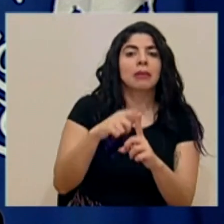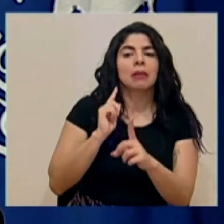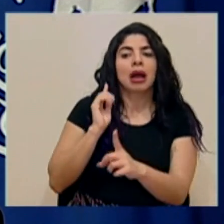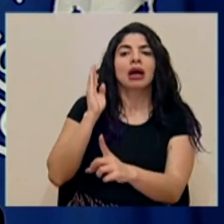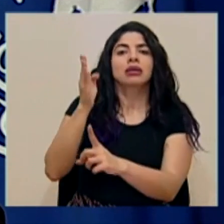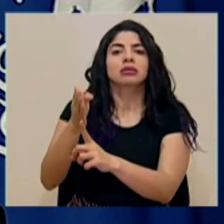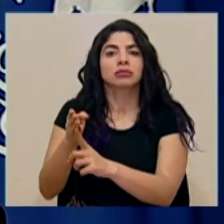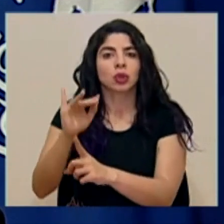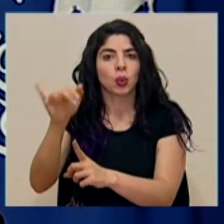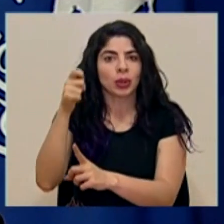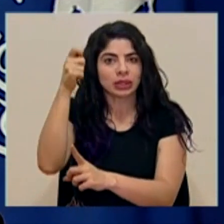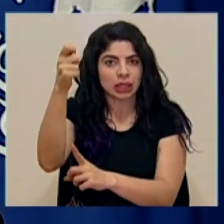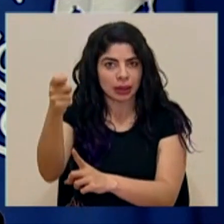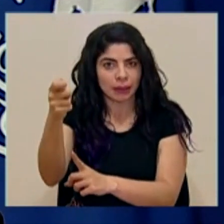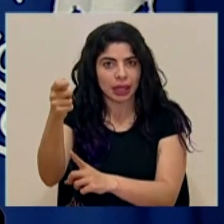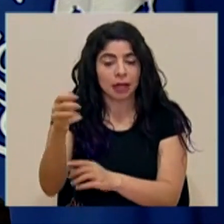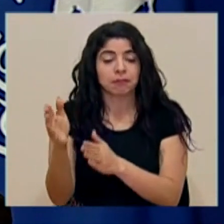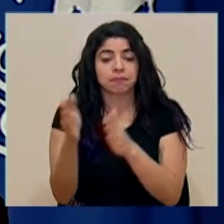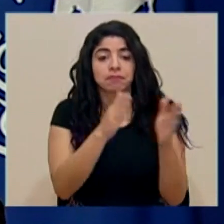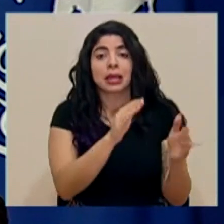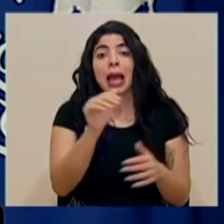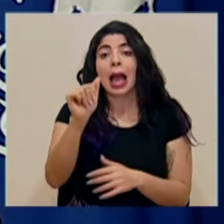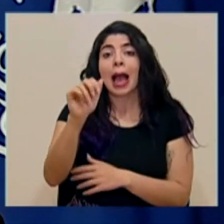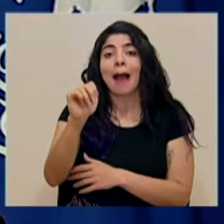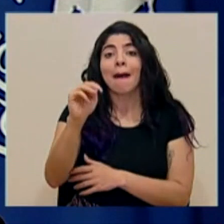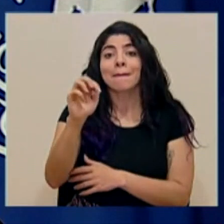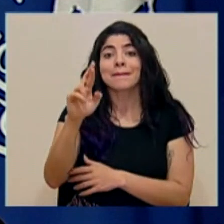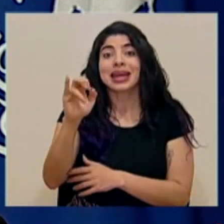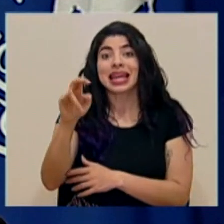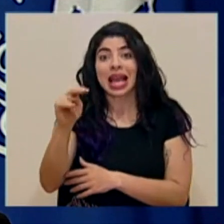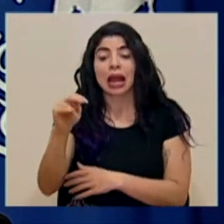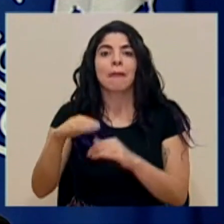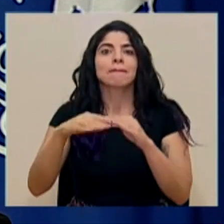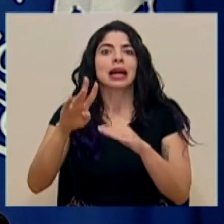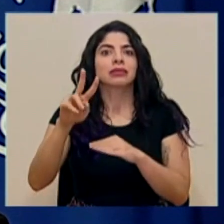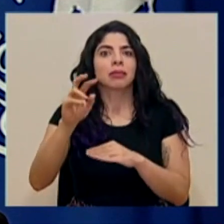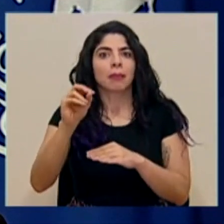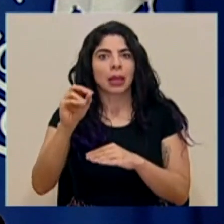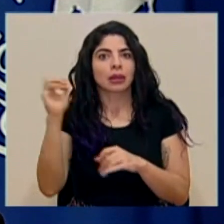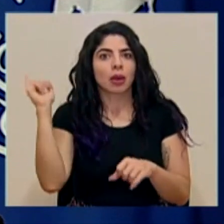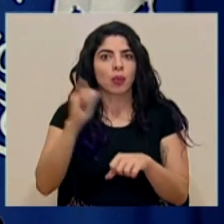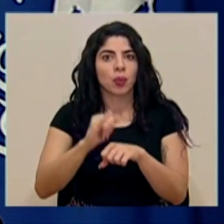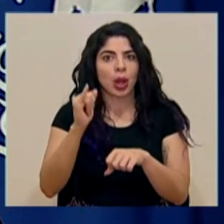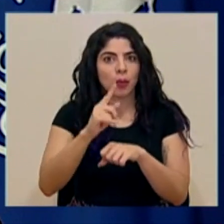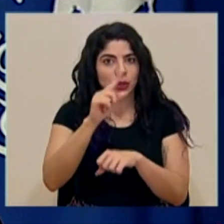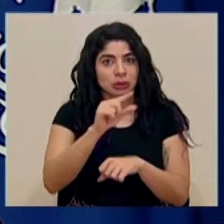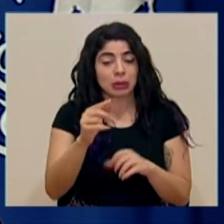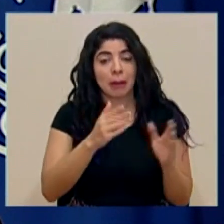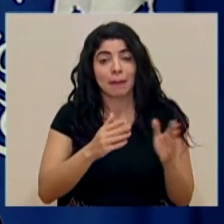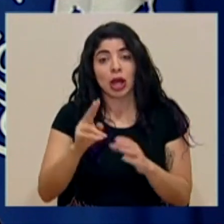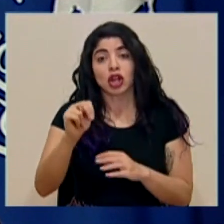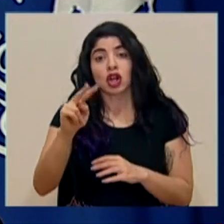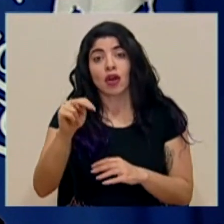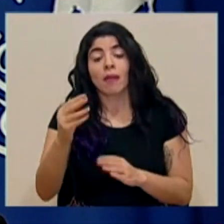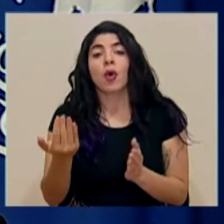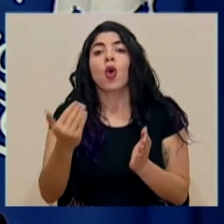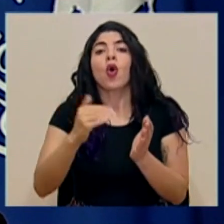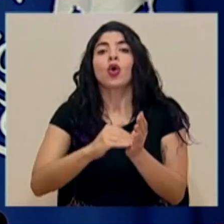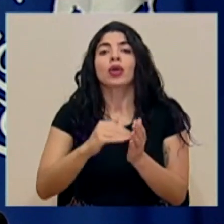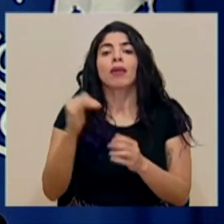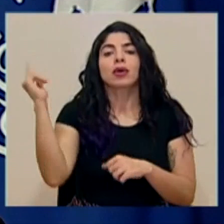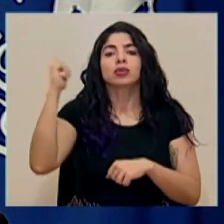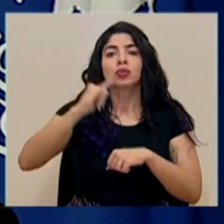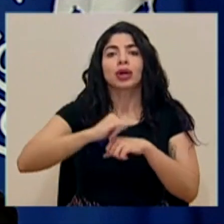María. American Airlines, más de 20 vuelos semanales. Se proyecta para noviembre el regreso de los vuelos de